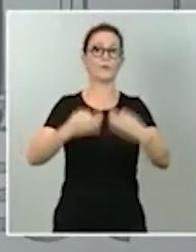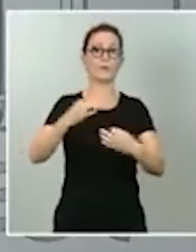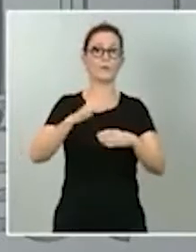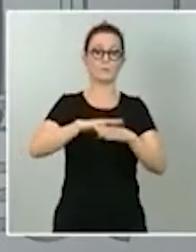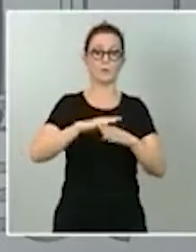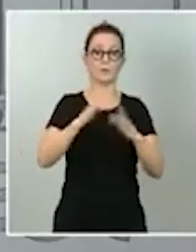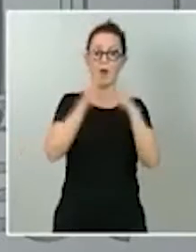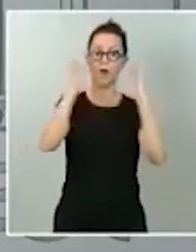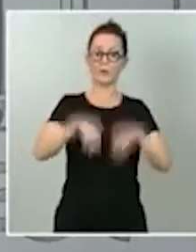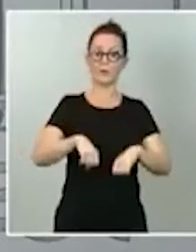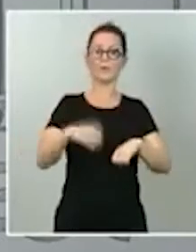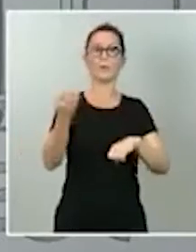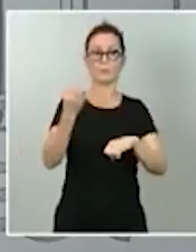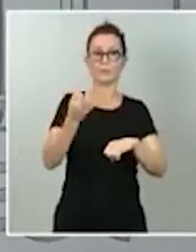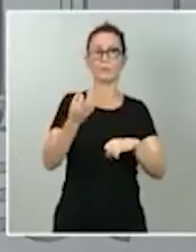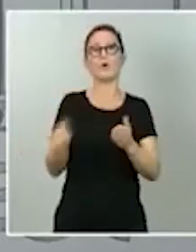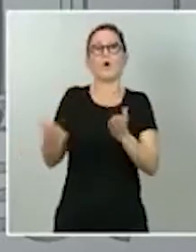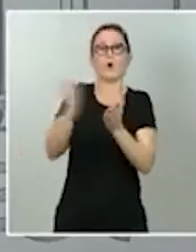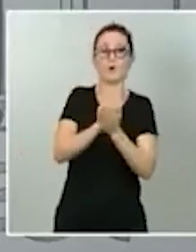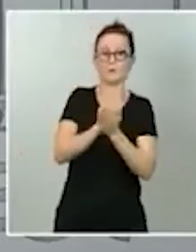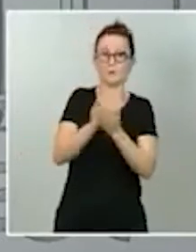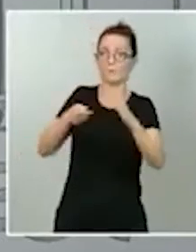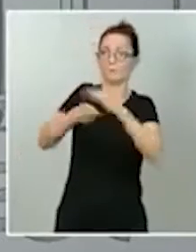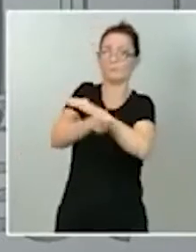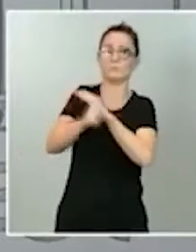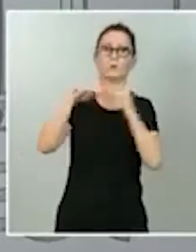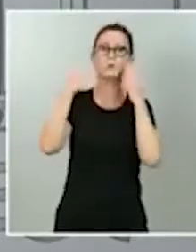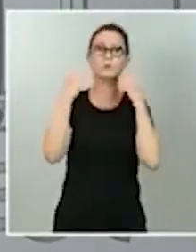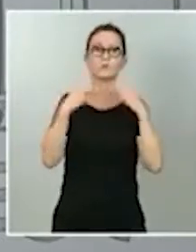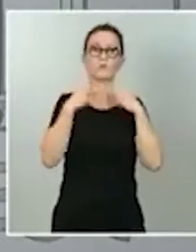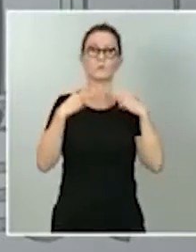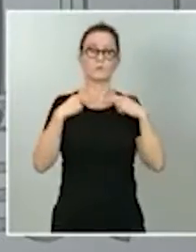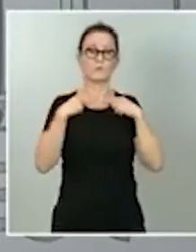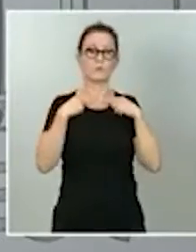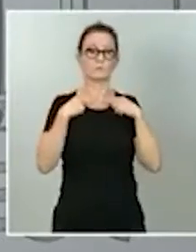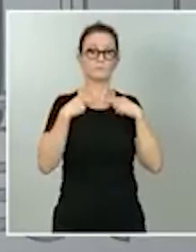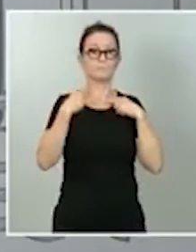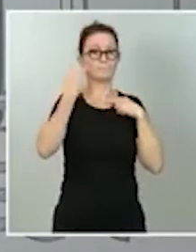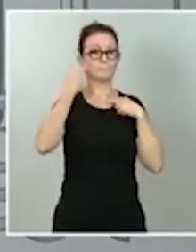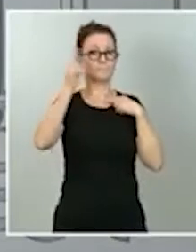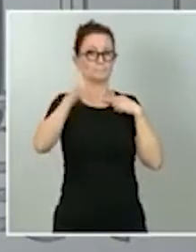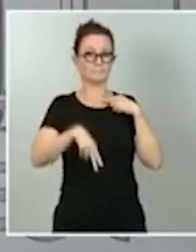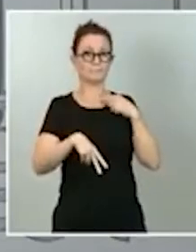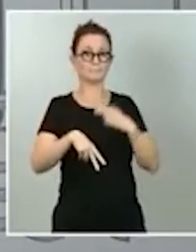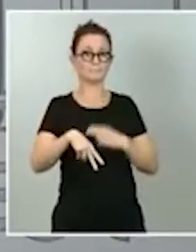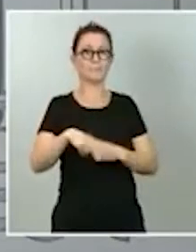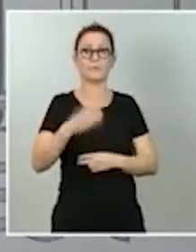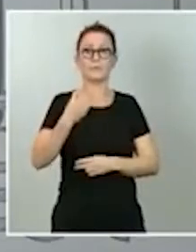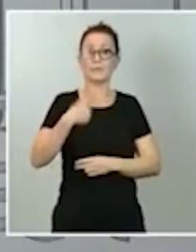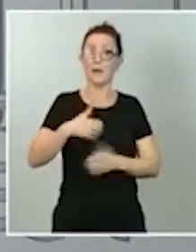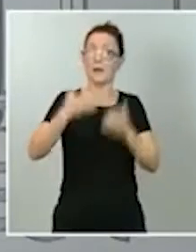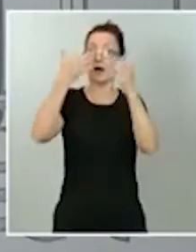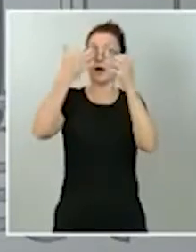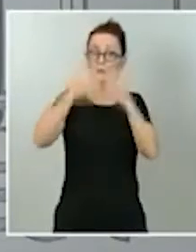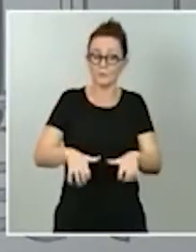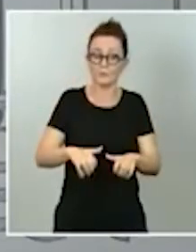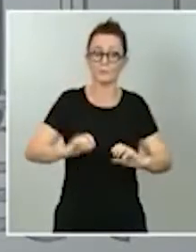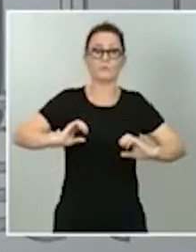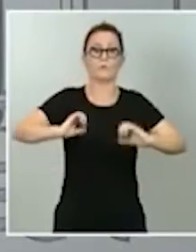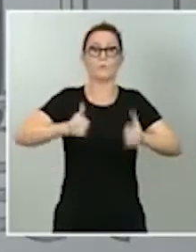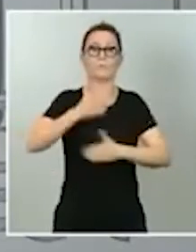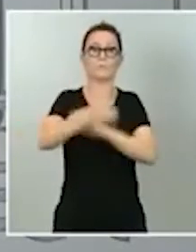que se vuelva a observar por parte del congreso de los diputados de manera que ya hace automático la entrada en vigor de esta derogación